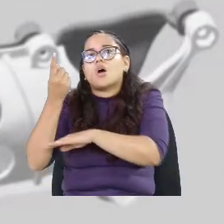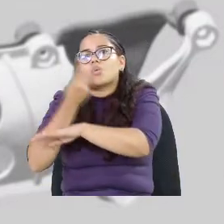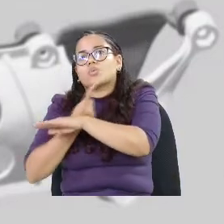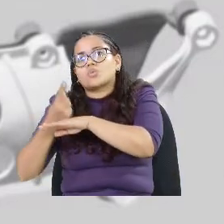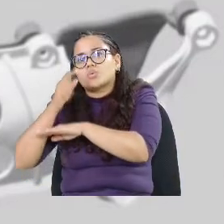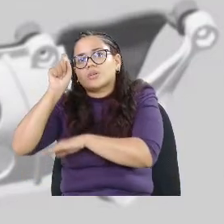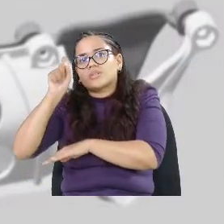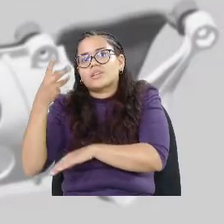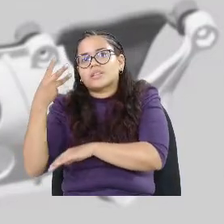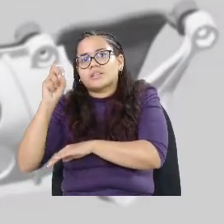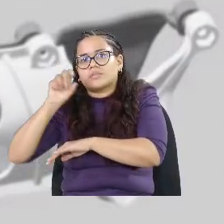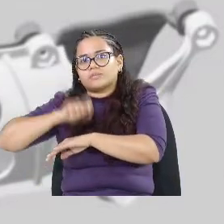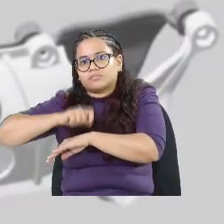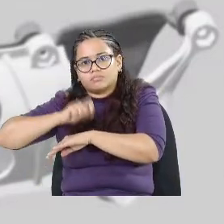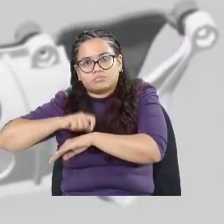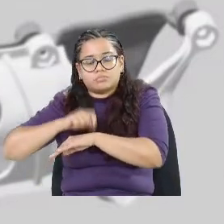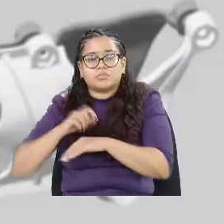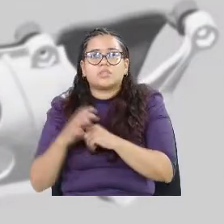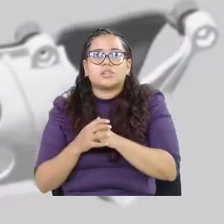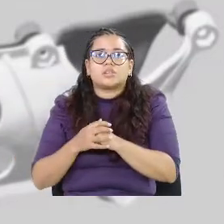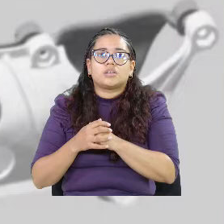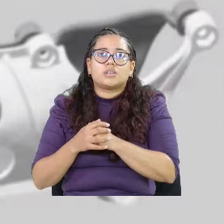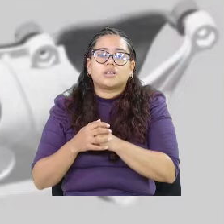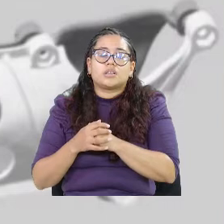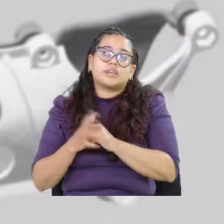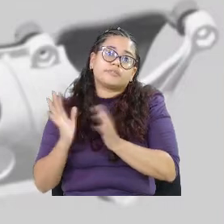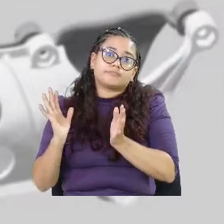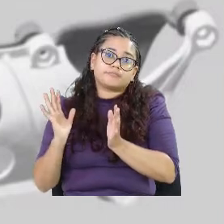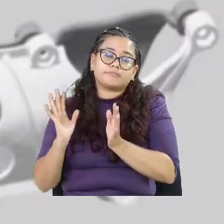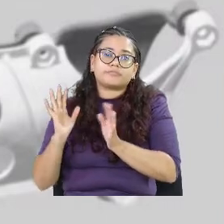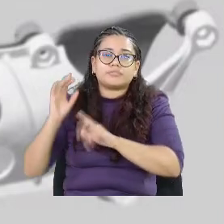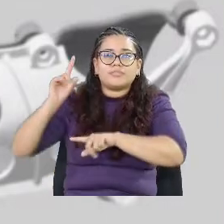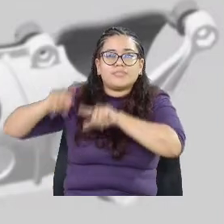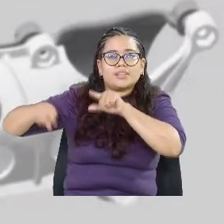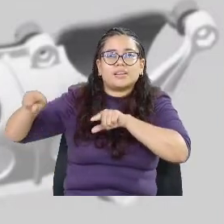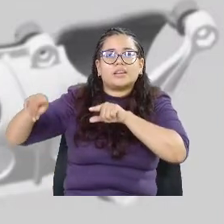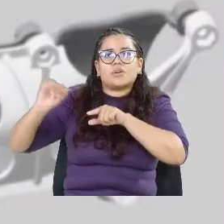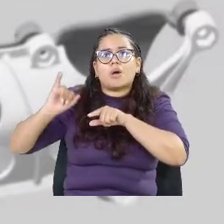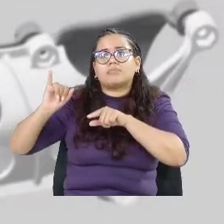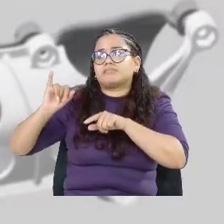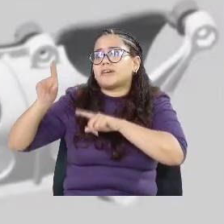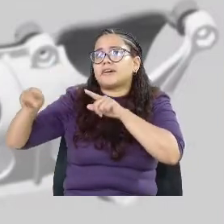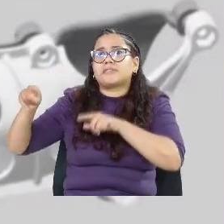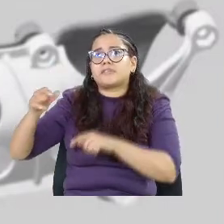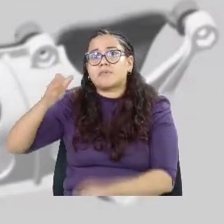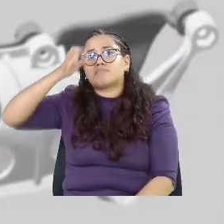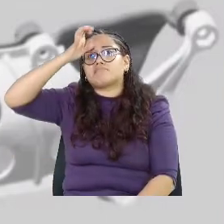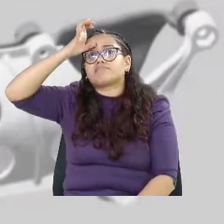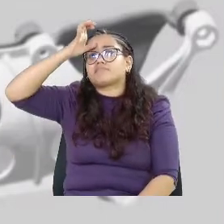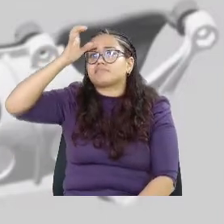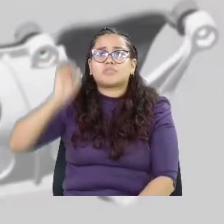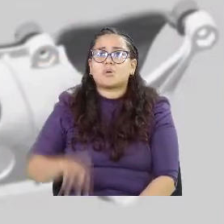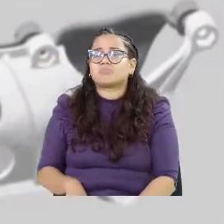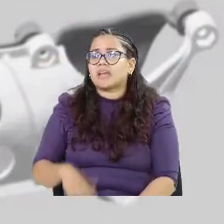1 hora y 30 minutos. Y muchas cosas se hacen de manera empírica. Entonces, por